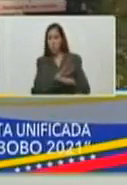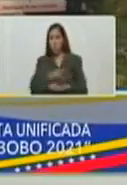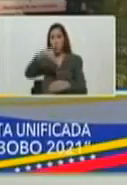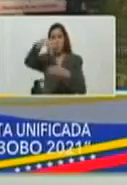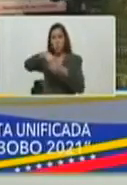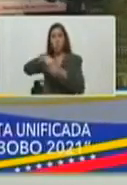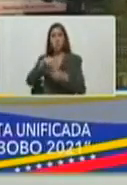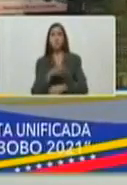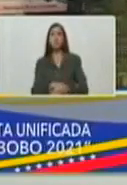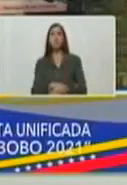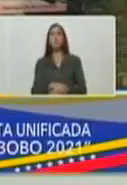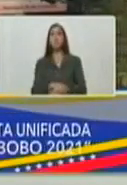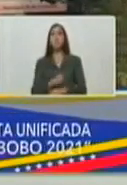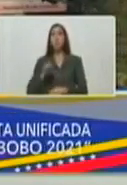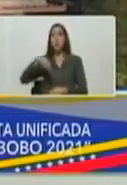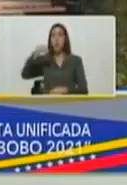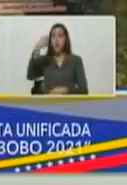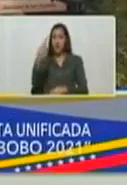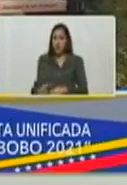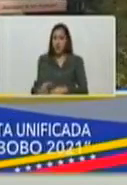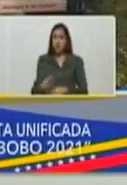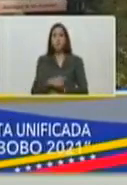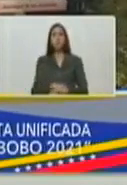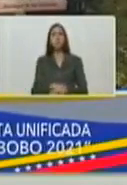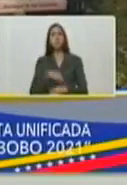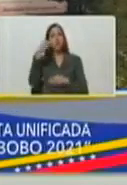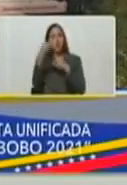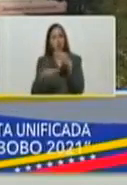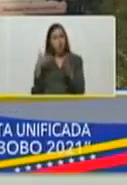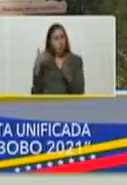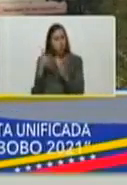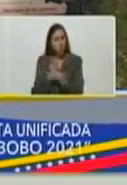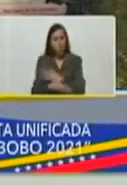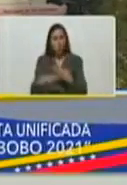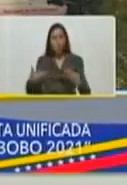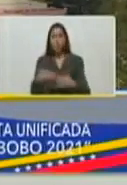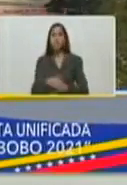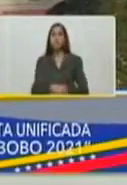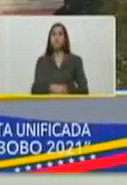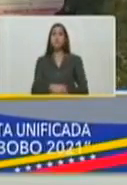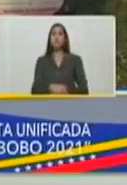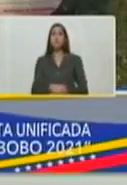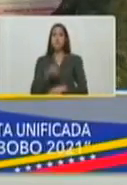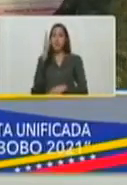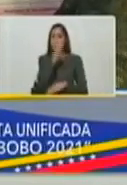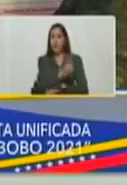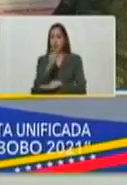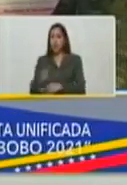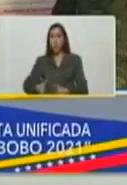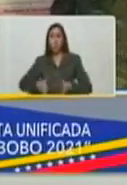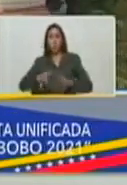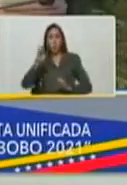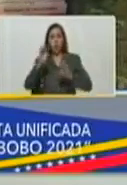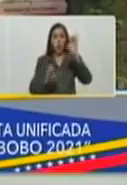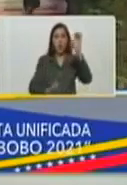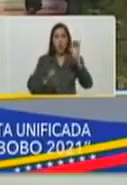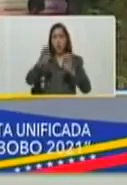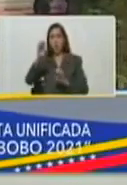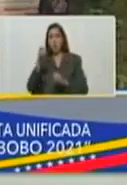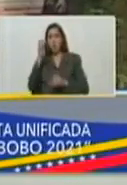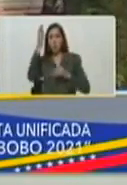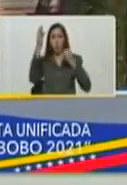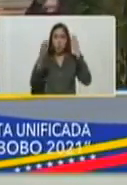El día siguiente, mi comandante, realizamos nosotros las lecciones y logros alcanzados realizando las críticas